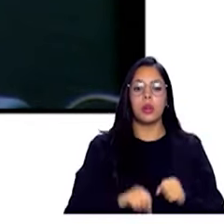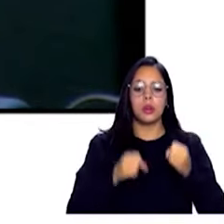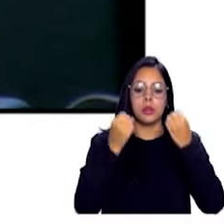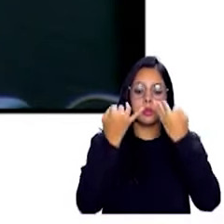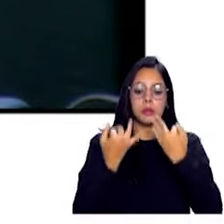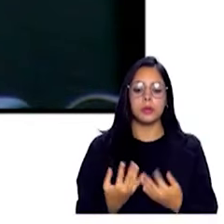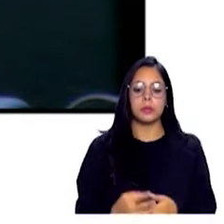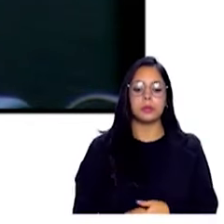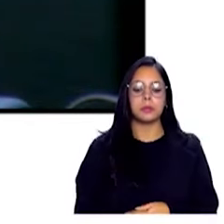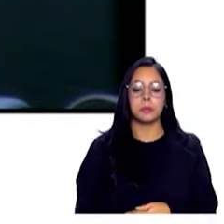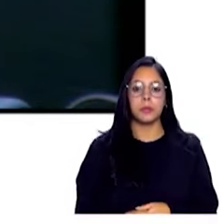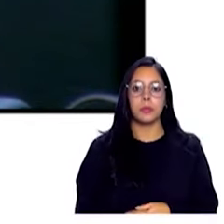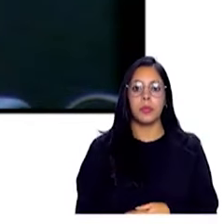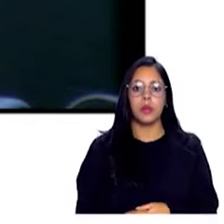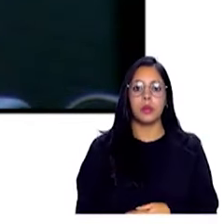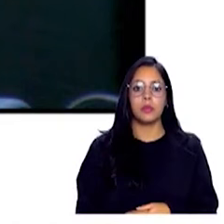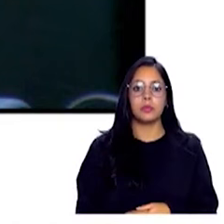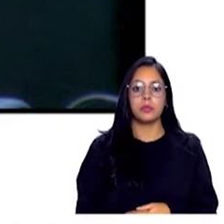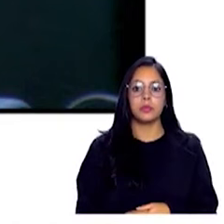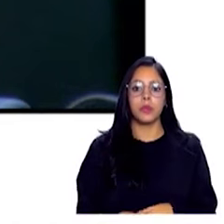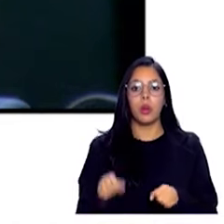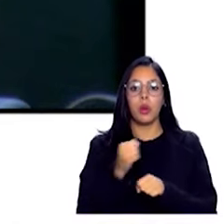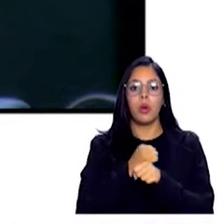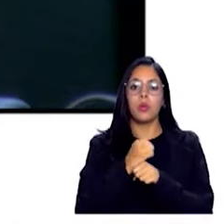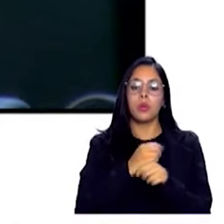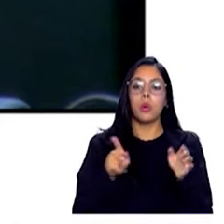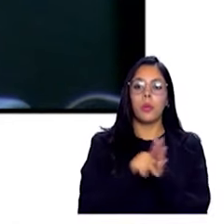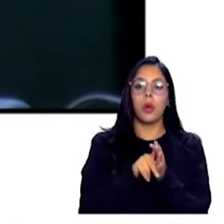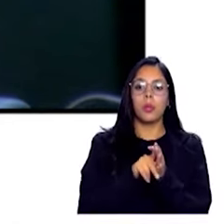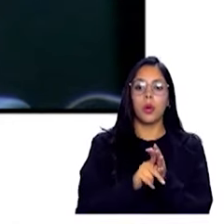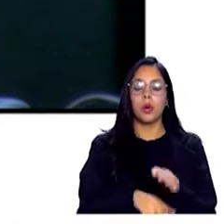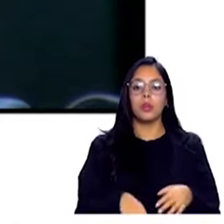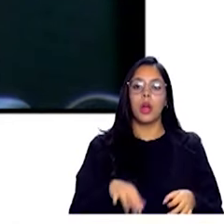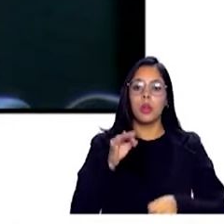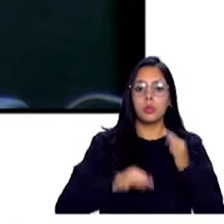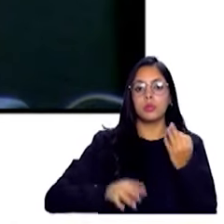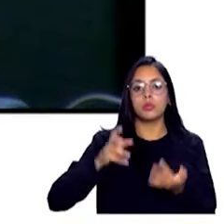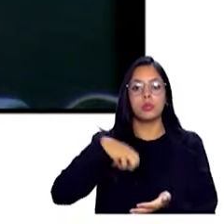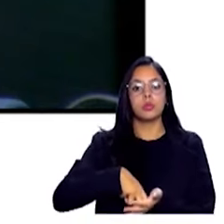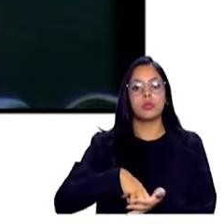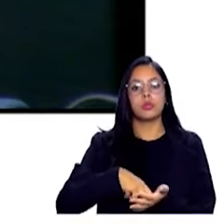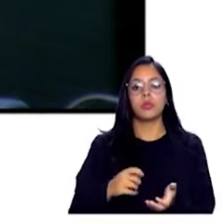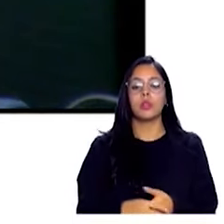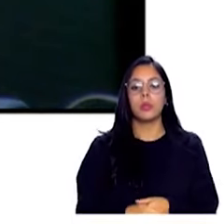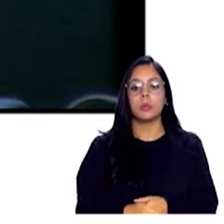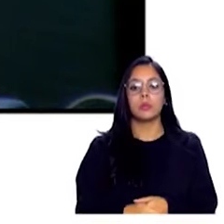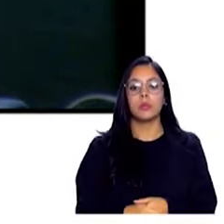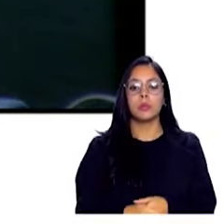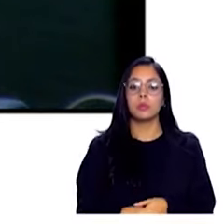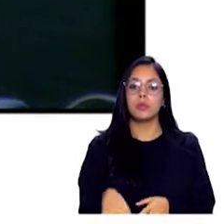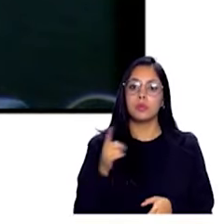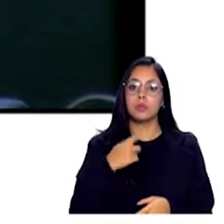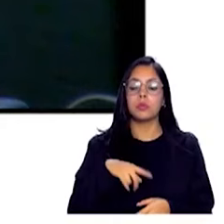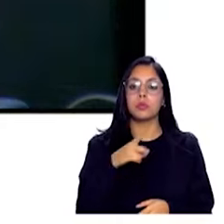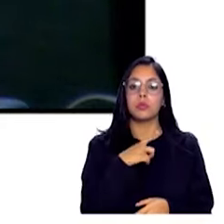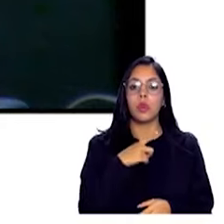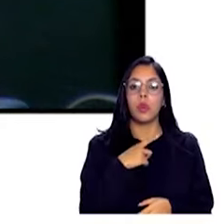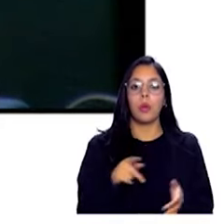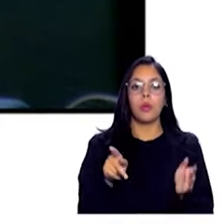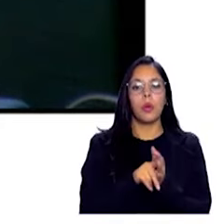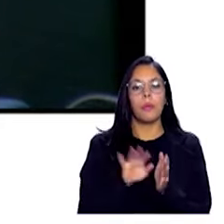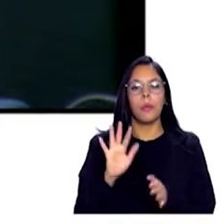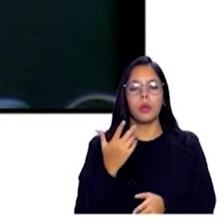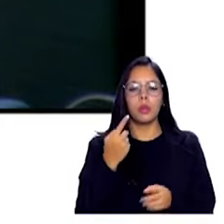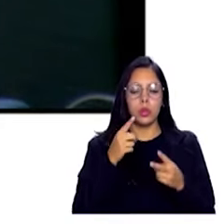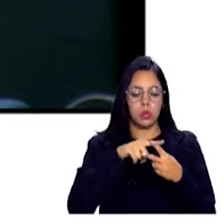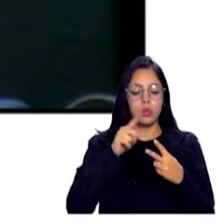de la jurisdicción penal sobre todo nos enfrentamos a dos vamos a decir dos objetivos contrapuestos